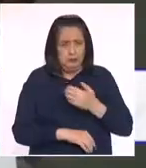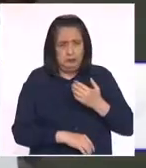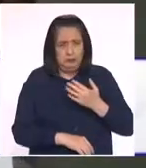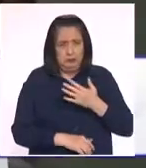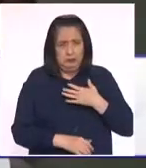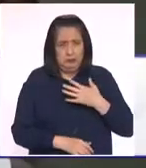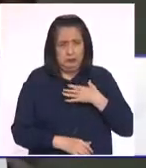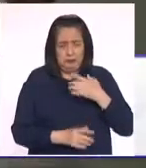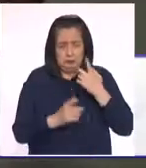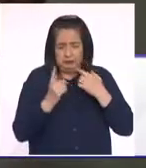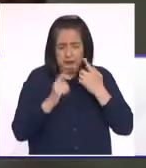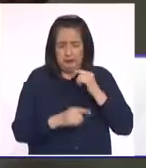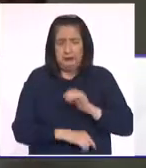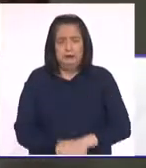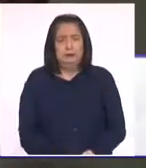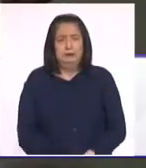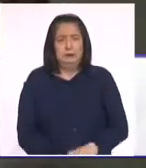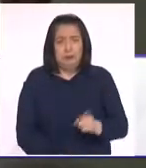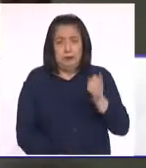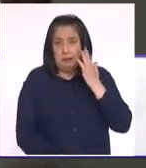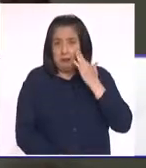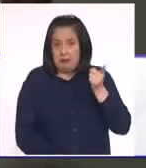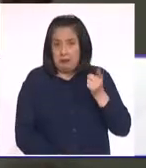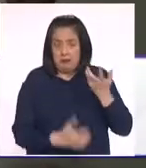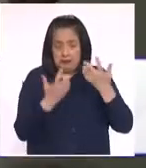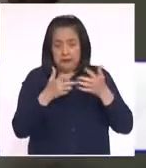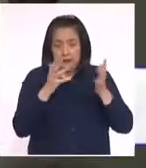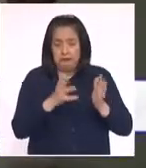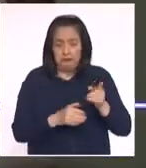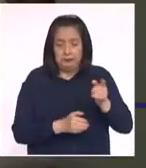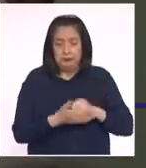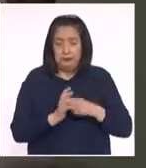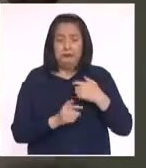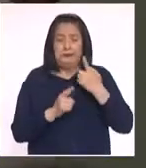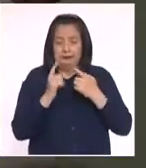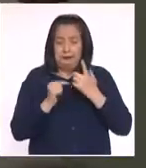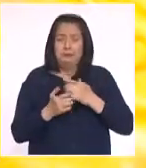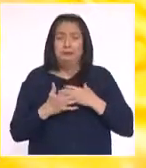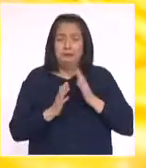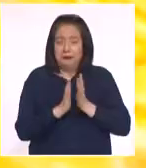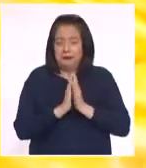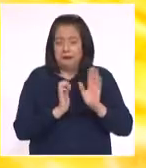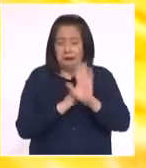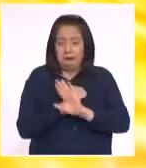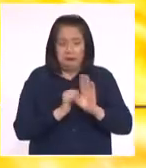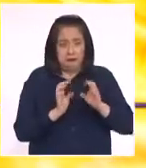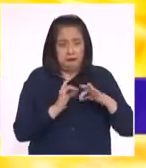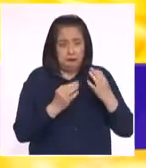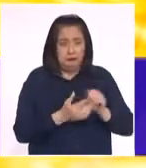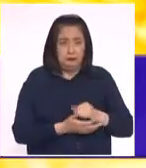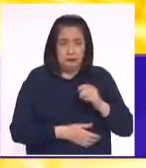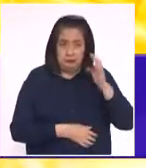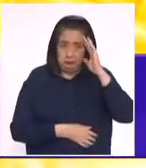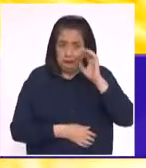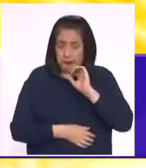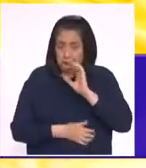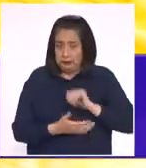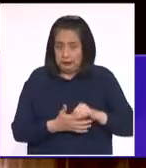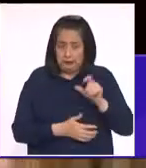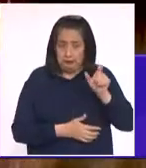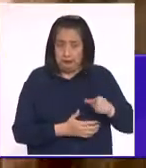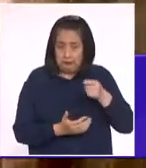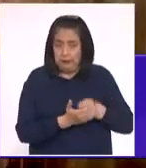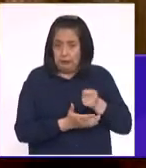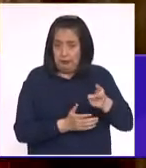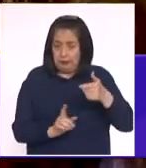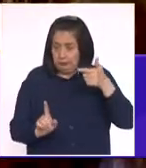mis lágrimas. La madre del empresario pide entre lágrimas garantías para su familia. Según la policía, los sicarios que asesinaron a